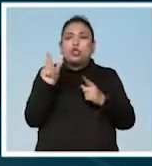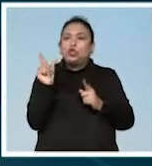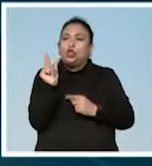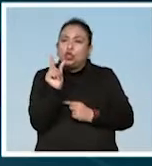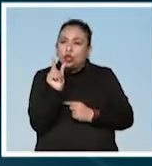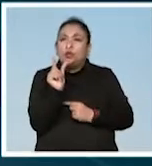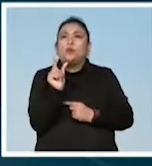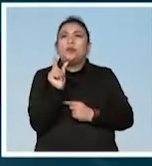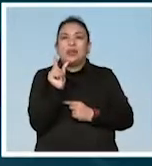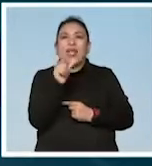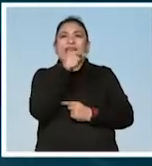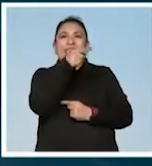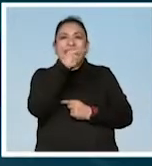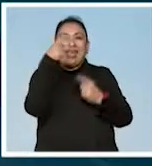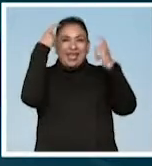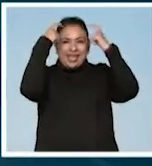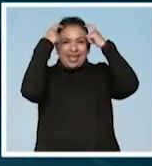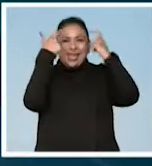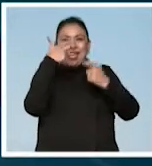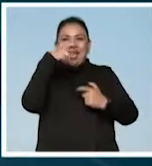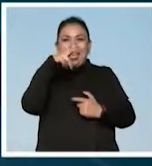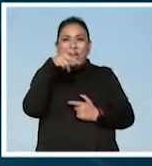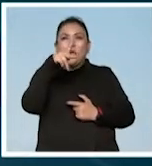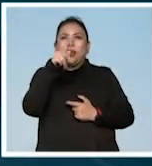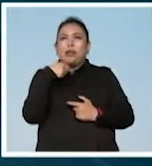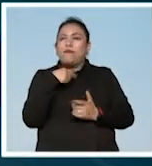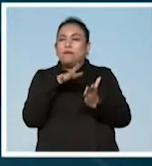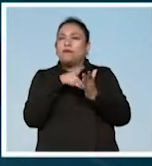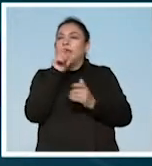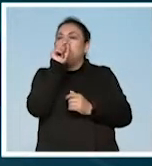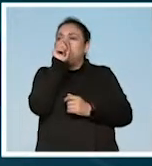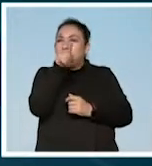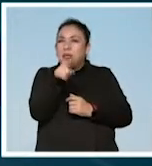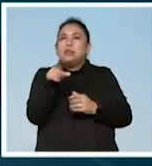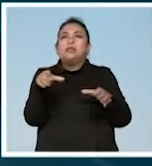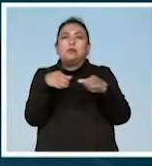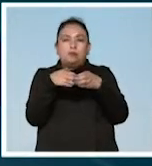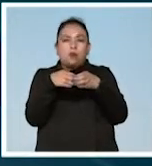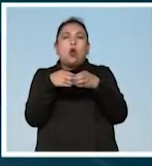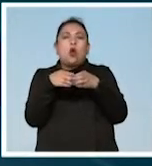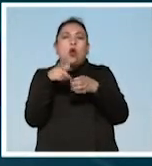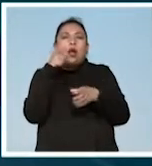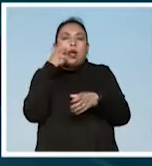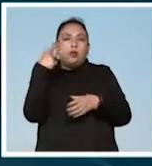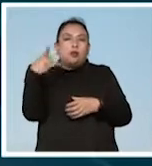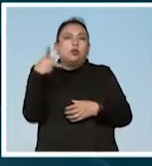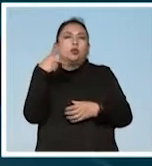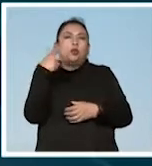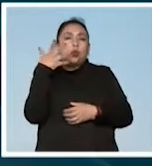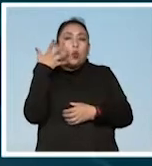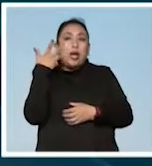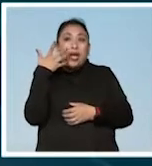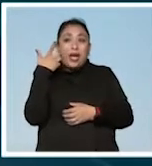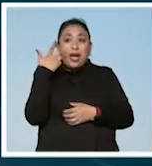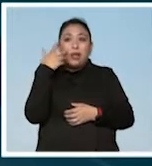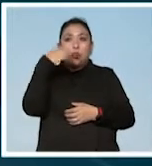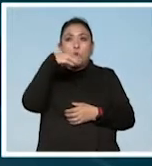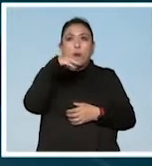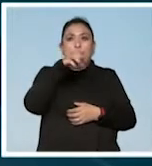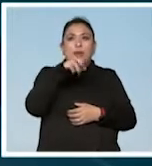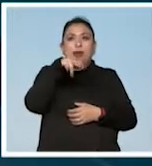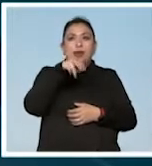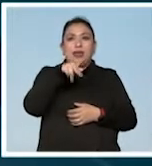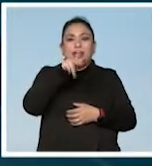corta. Hello Kitty y Meow de Pokémon están basados también en esta raza de gato popular en Japón. Maneki Neko viene del